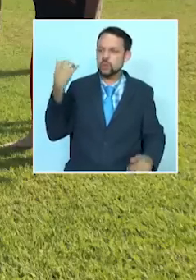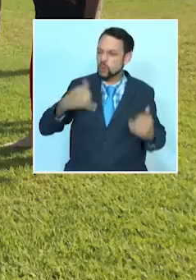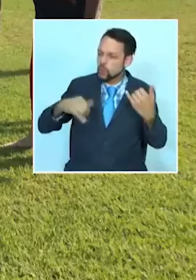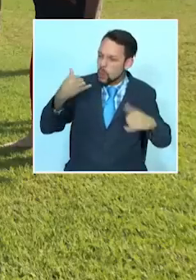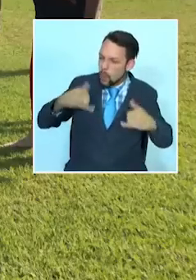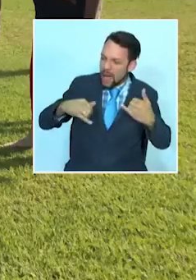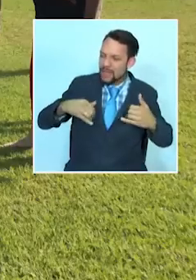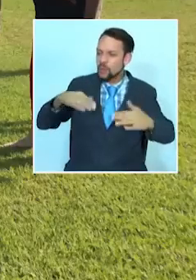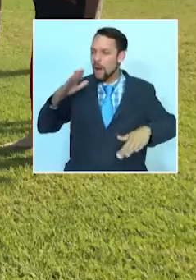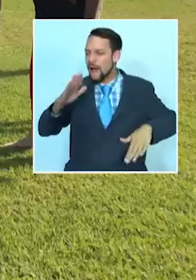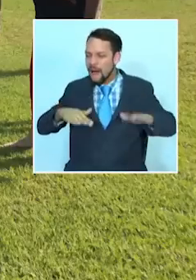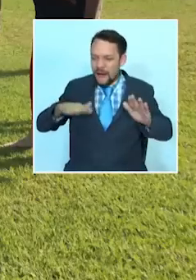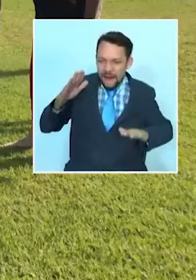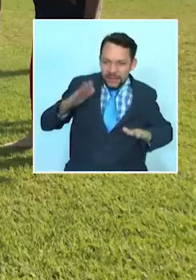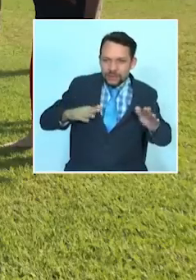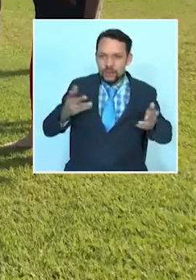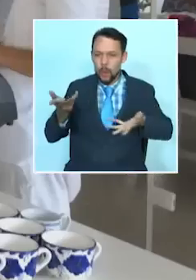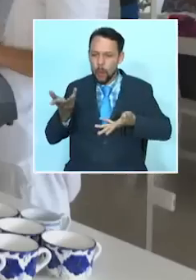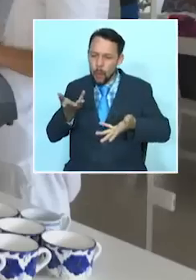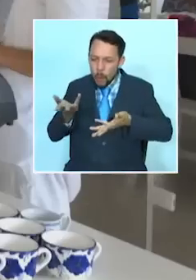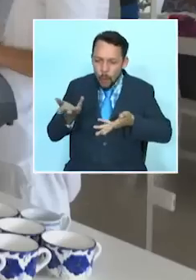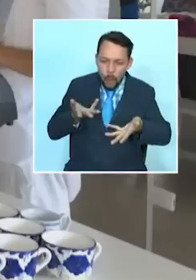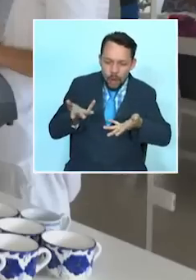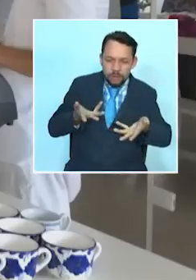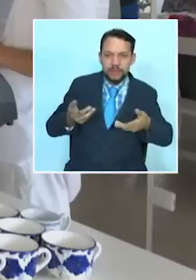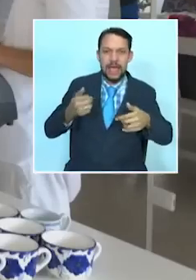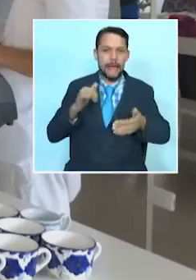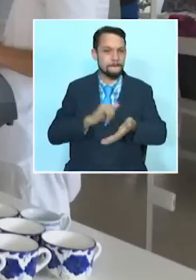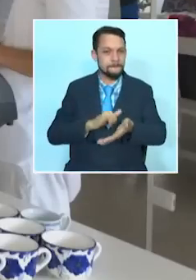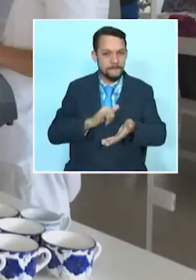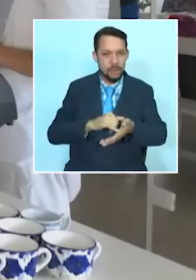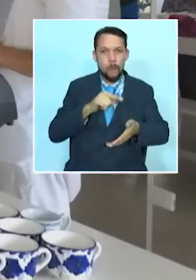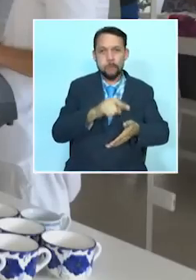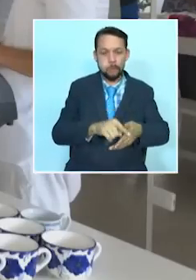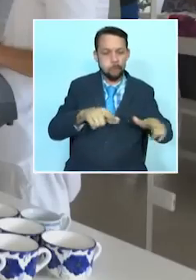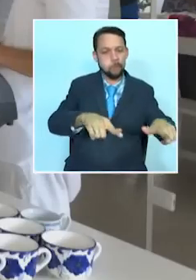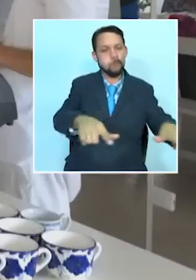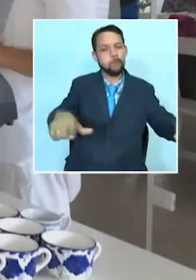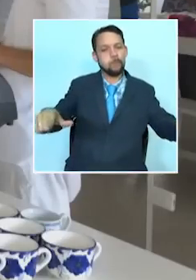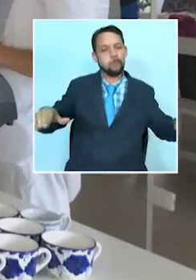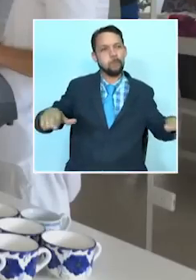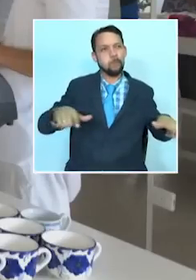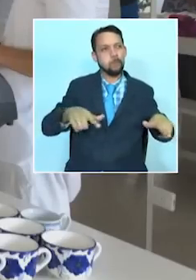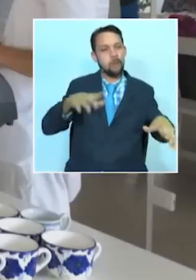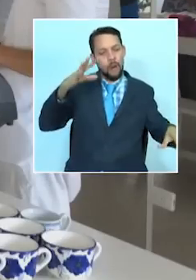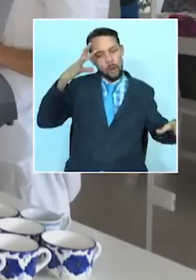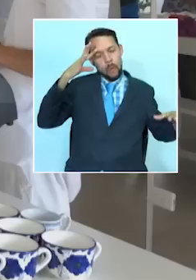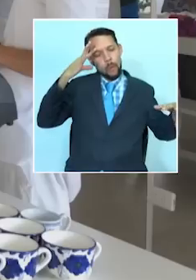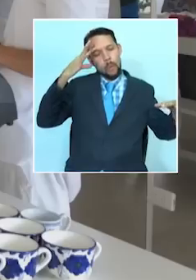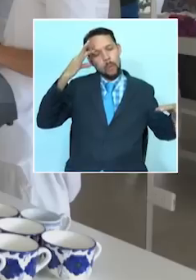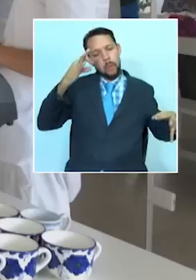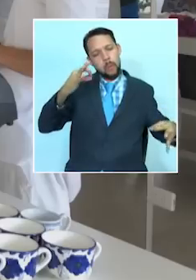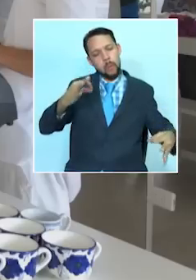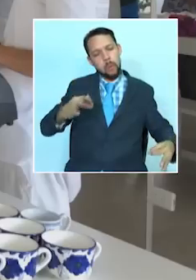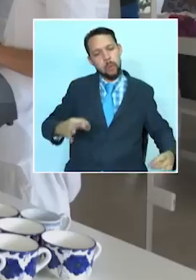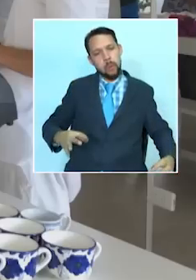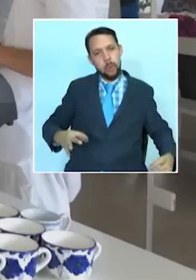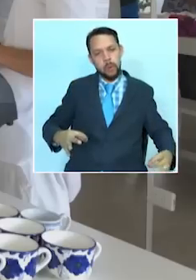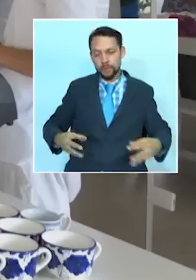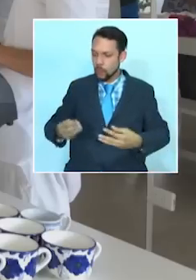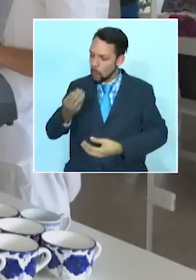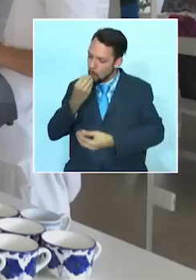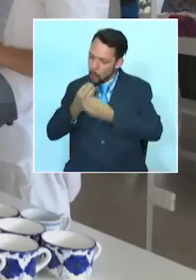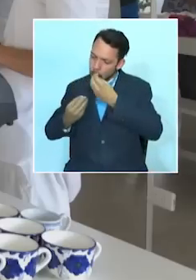miren un ambiente maravilloso descansado tranquilo la comida es totalmente sana es comida